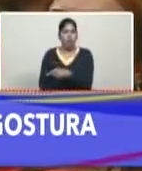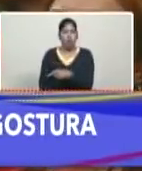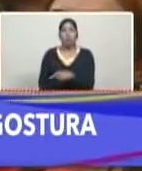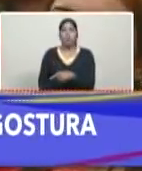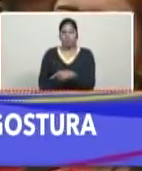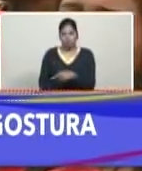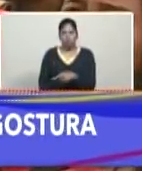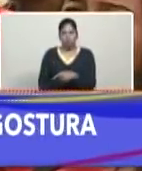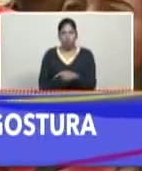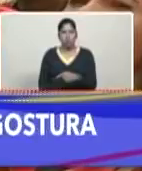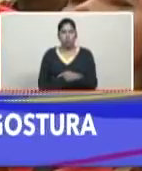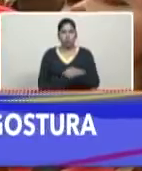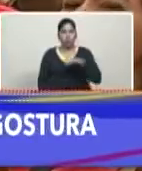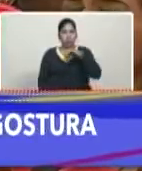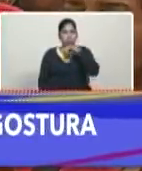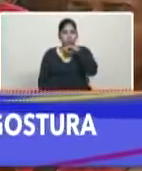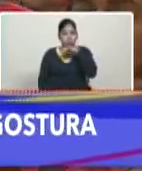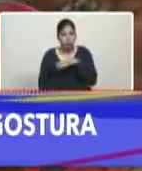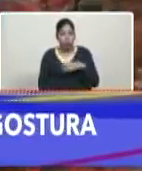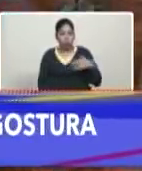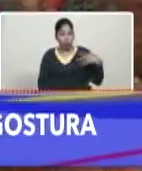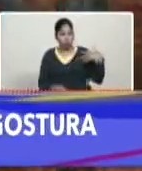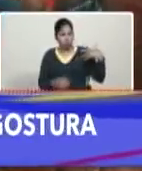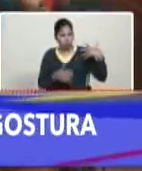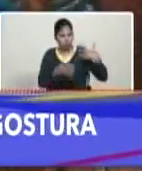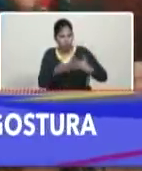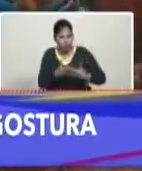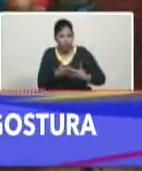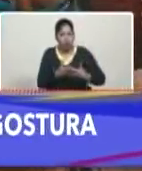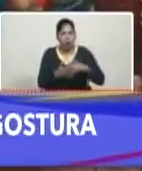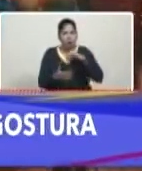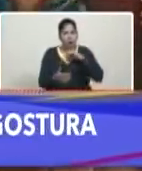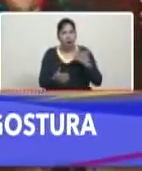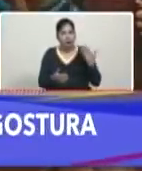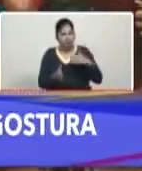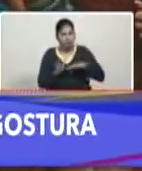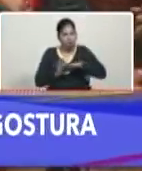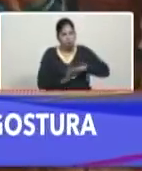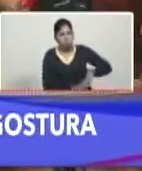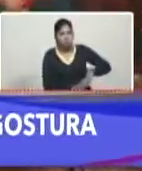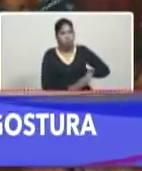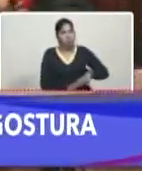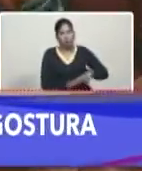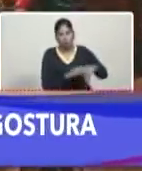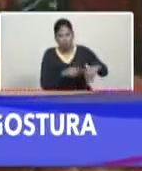Bolívar, lo bajó de las estatuas y lo convirtió en pueblo libertador.